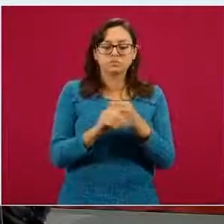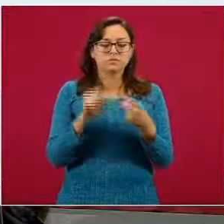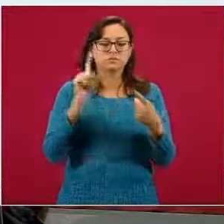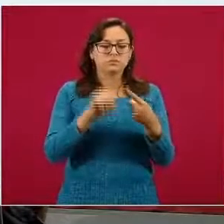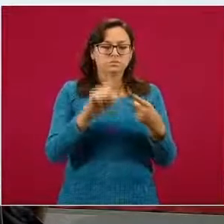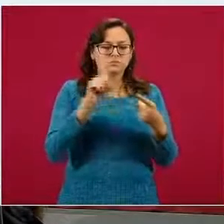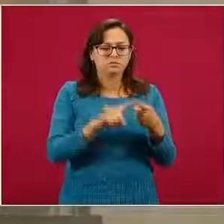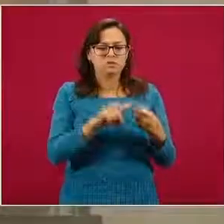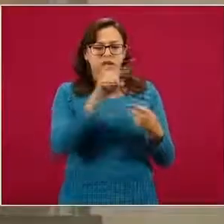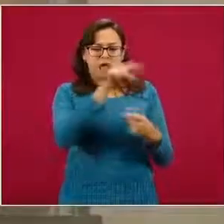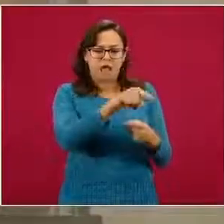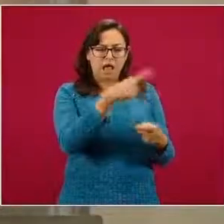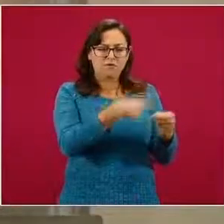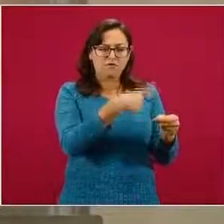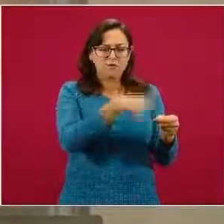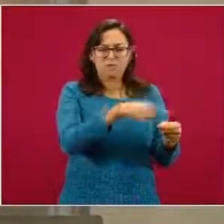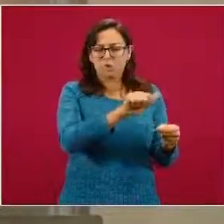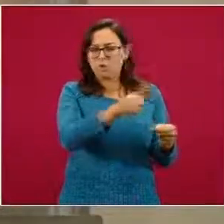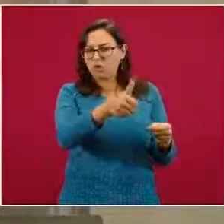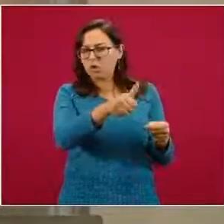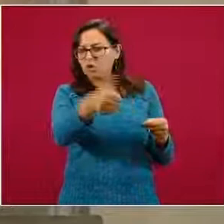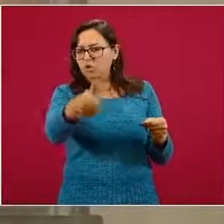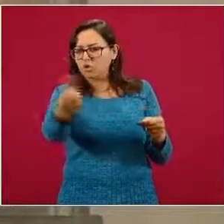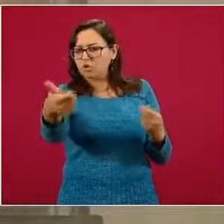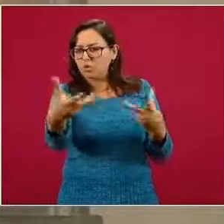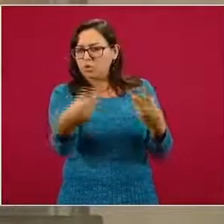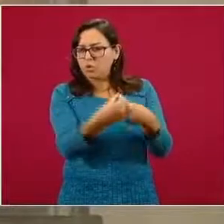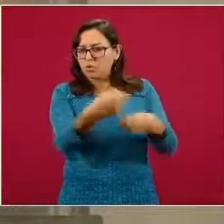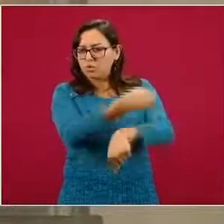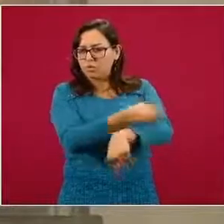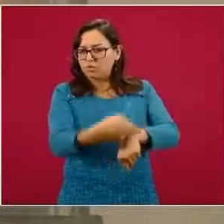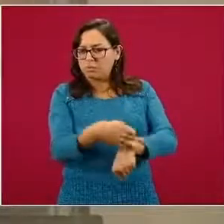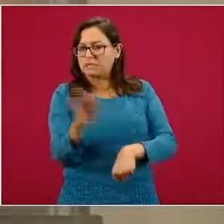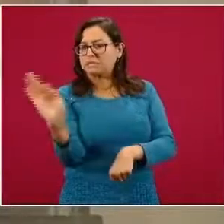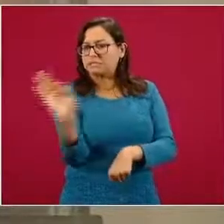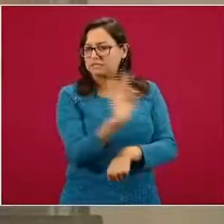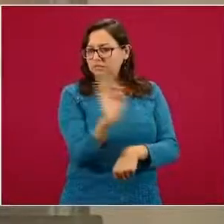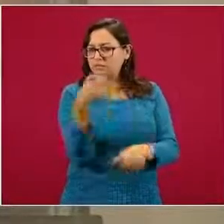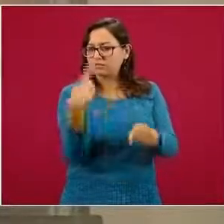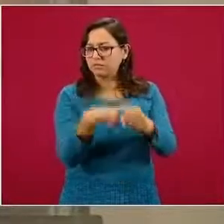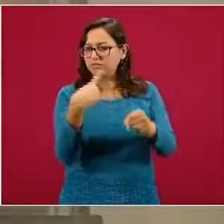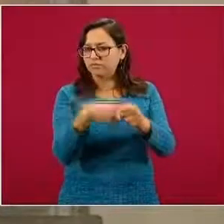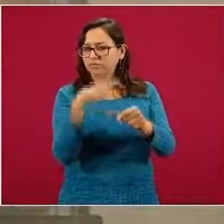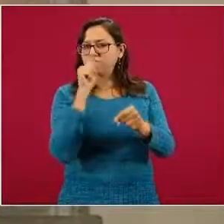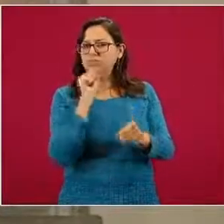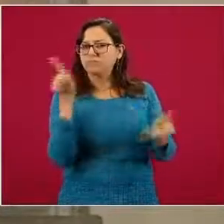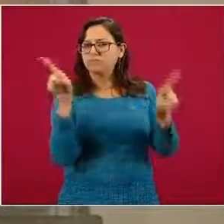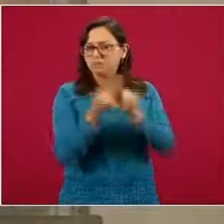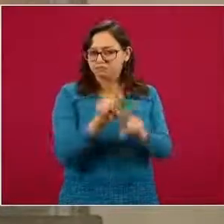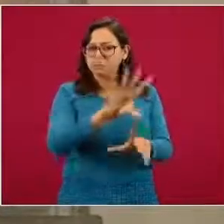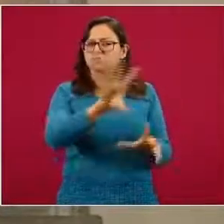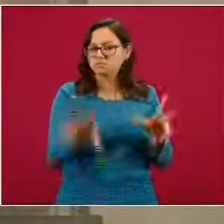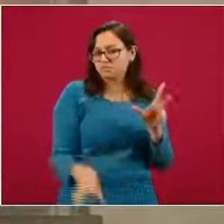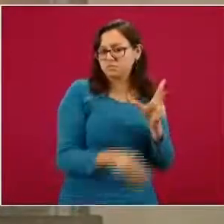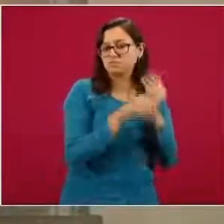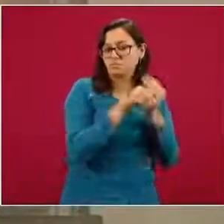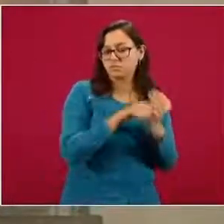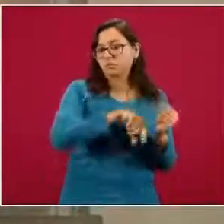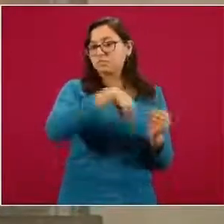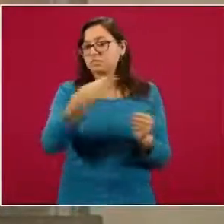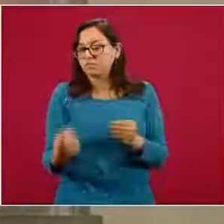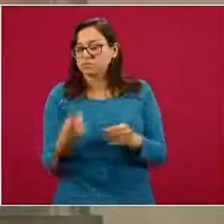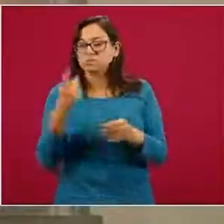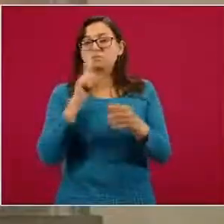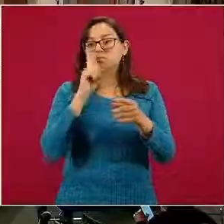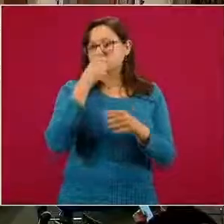dictaminación no representa de ninguna manera un error que haya que corregir o algo que haya que notificar como tal